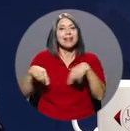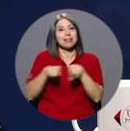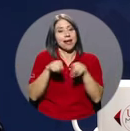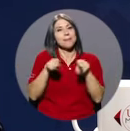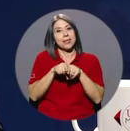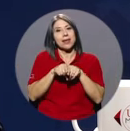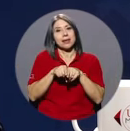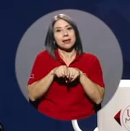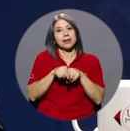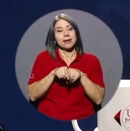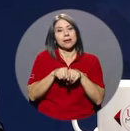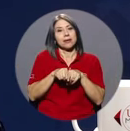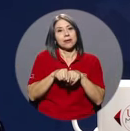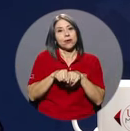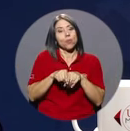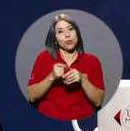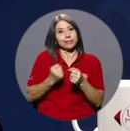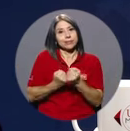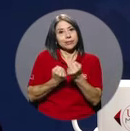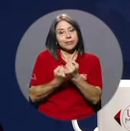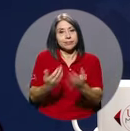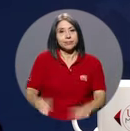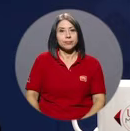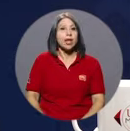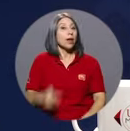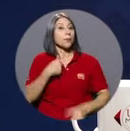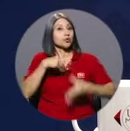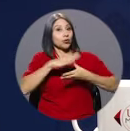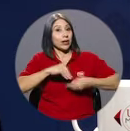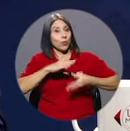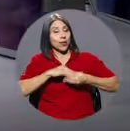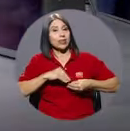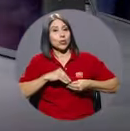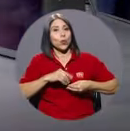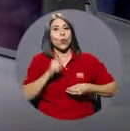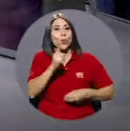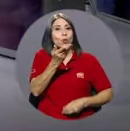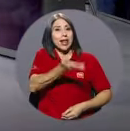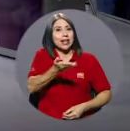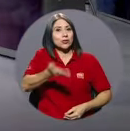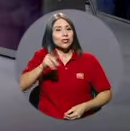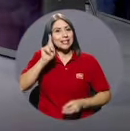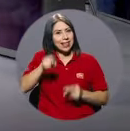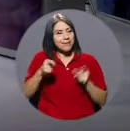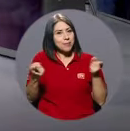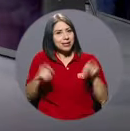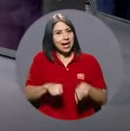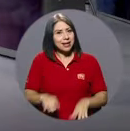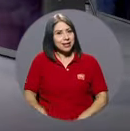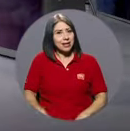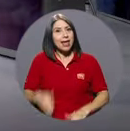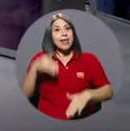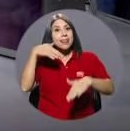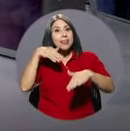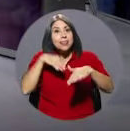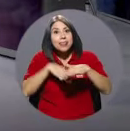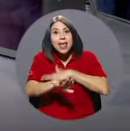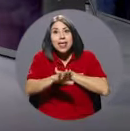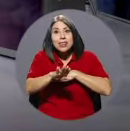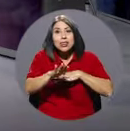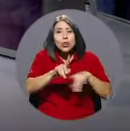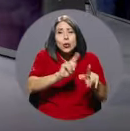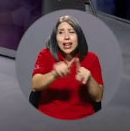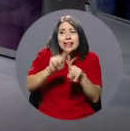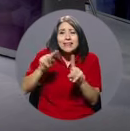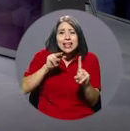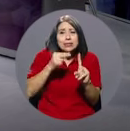empresarial también ponga su peso. De hecho, te cuento, Aran, que una de las cosas que tiene que pasar dentro